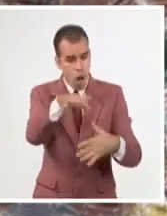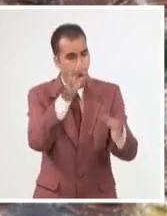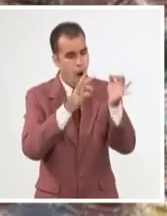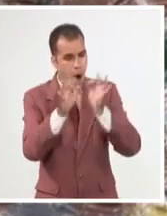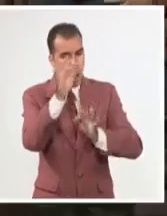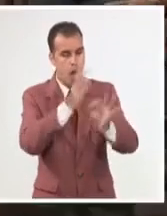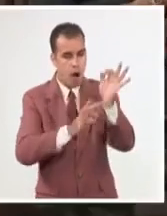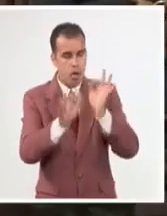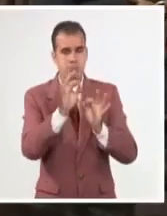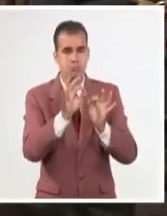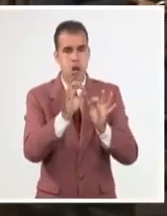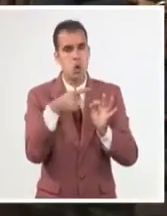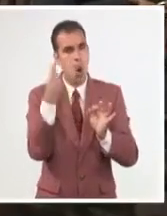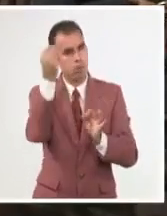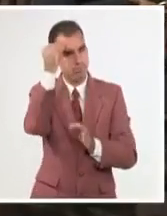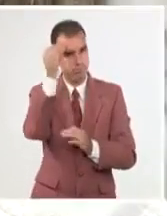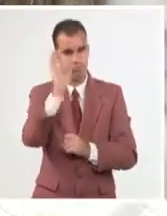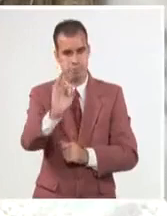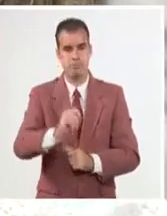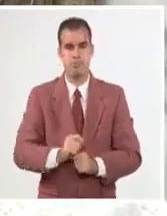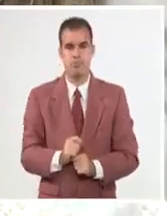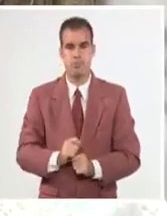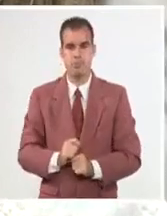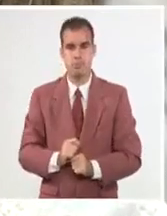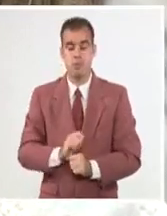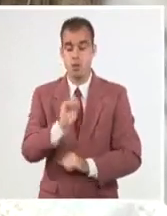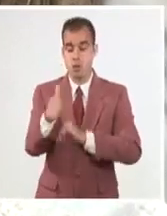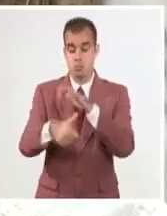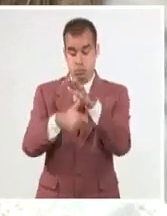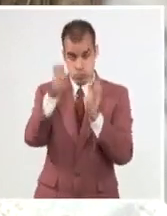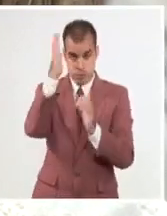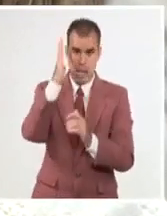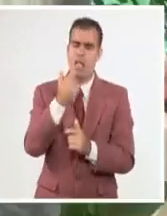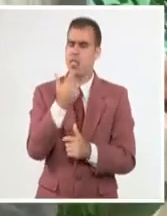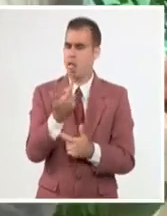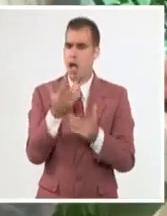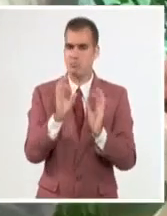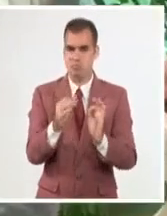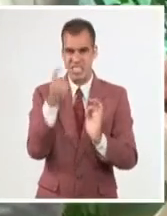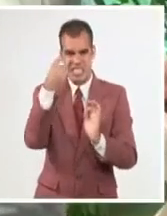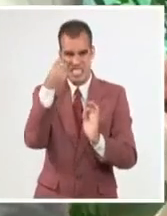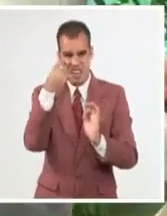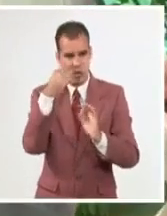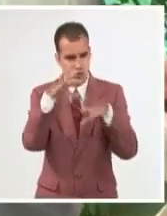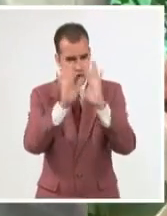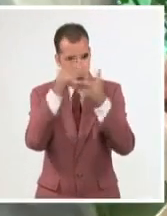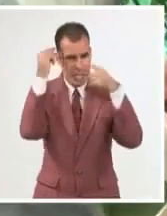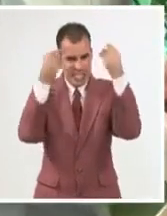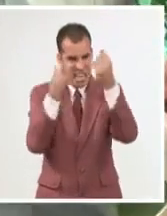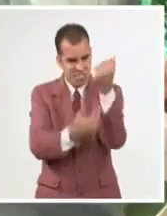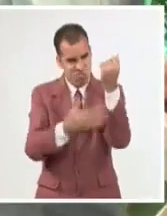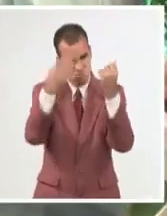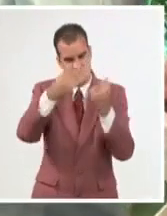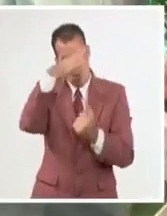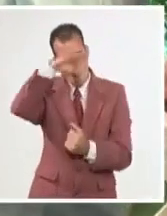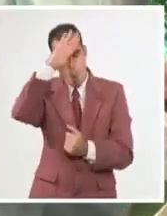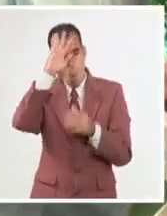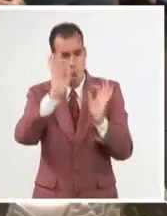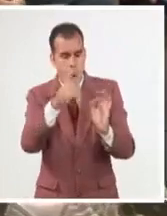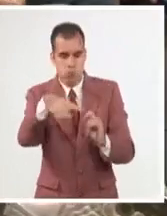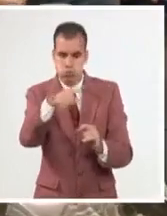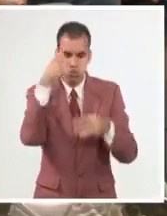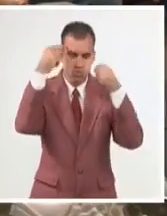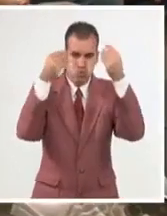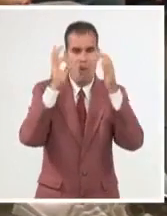está enriqueciendo mucho. El jefe de Estado reconoció la profundidad con que los jóvenes han analizado la realidad cubana, pues al estar más cerca